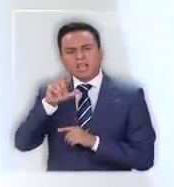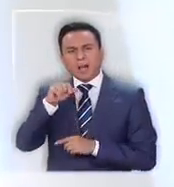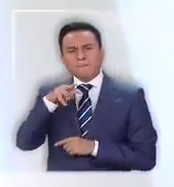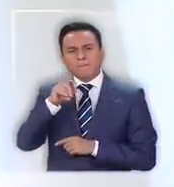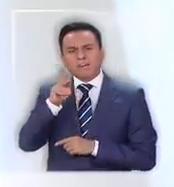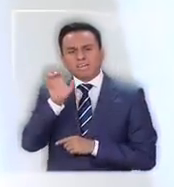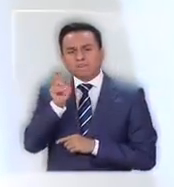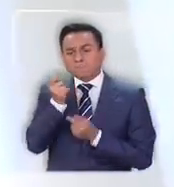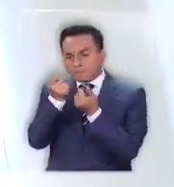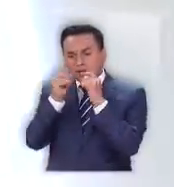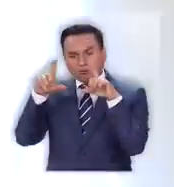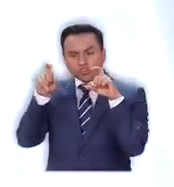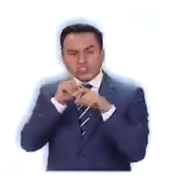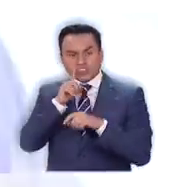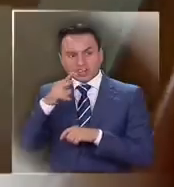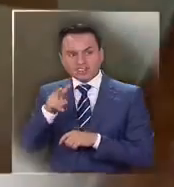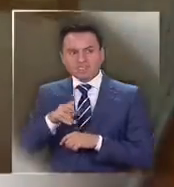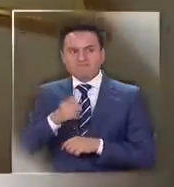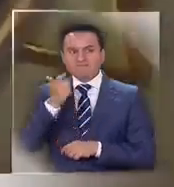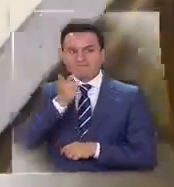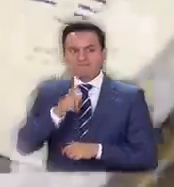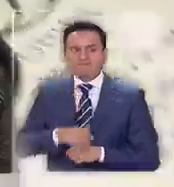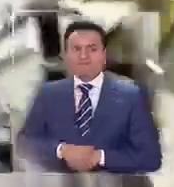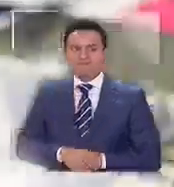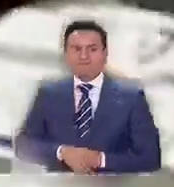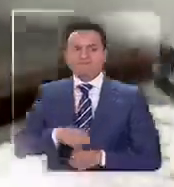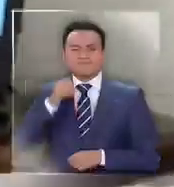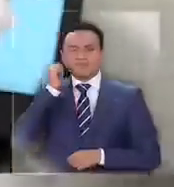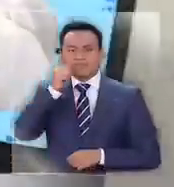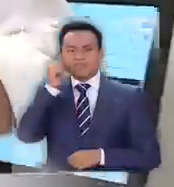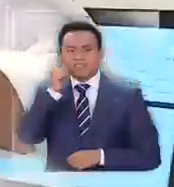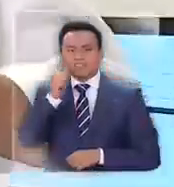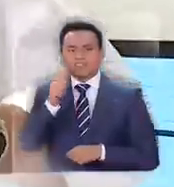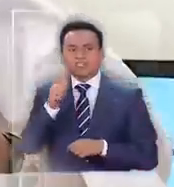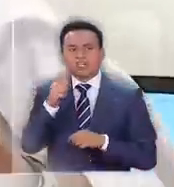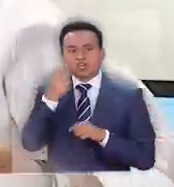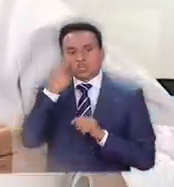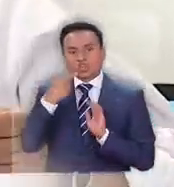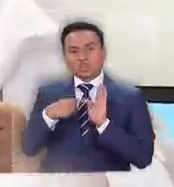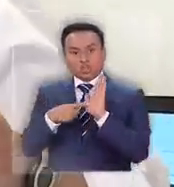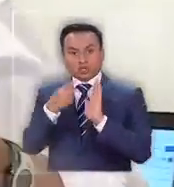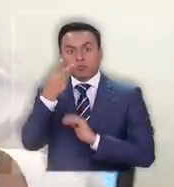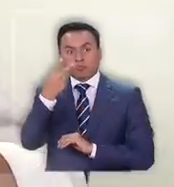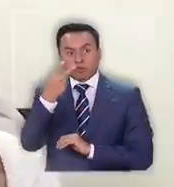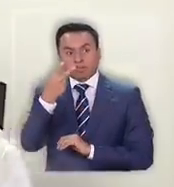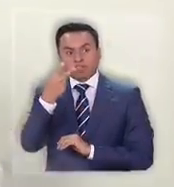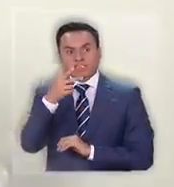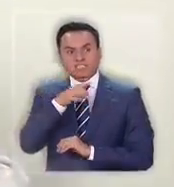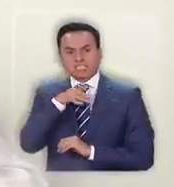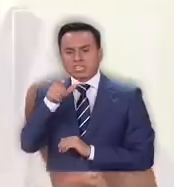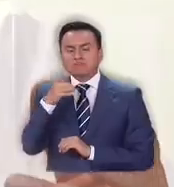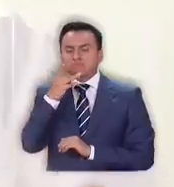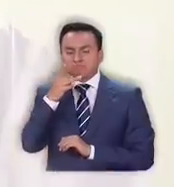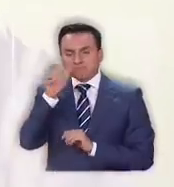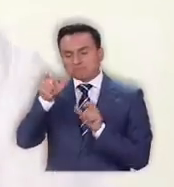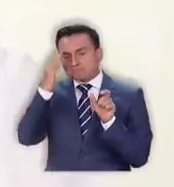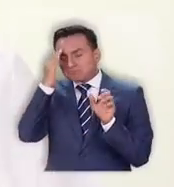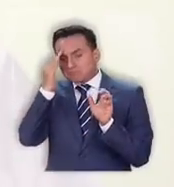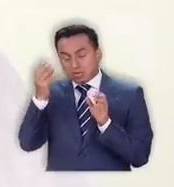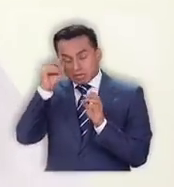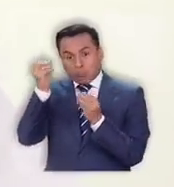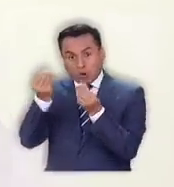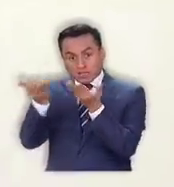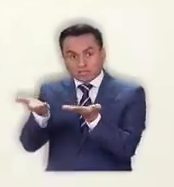su despacho esta misma foto? Fíjese que todos los días me llegan por lo menos dos propuestas de chilenos común y corriente. Llegan buenas